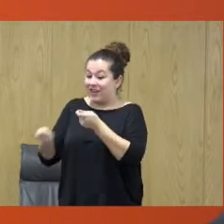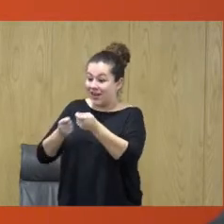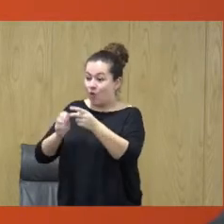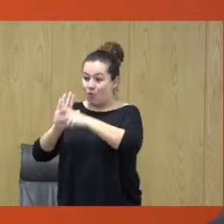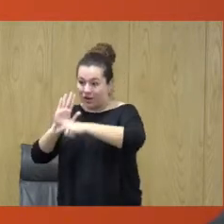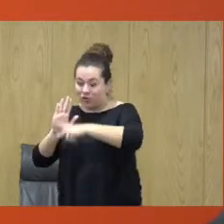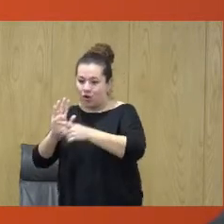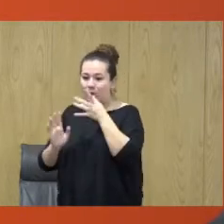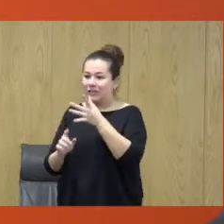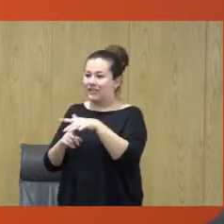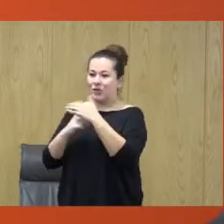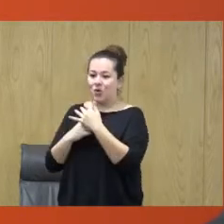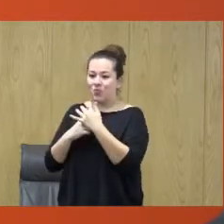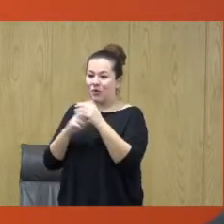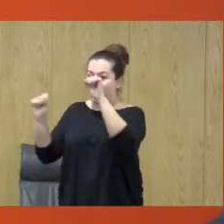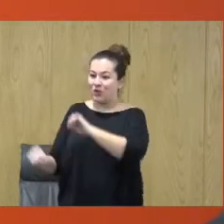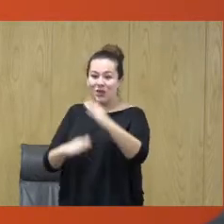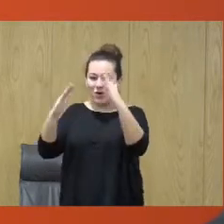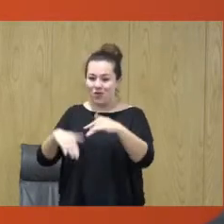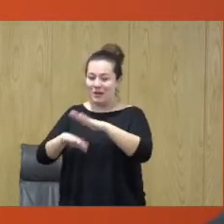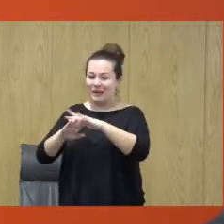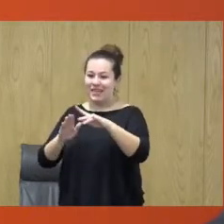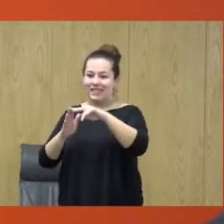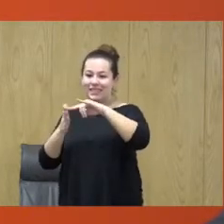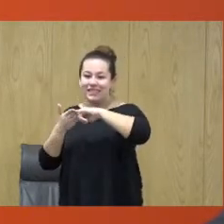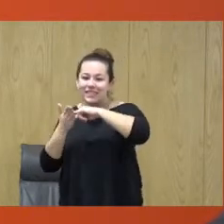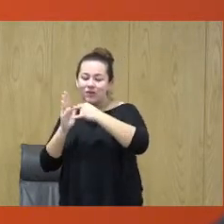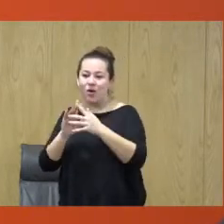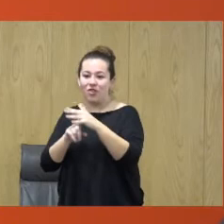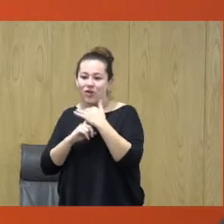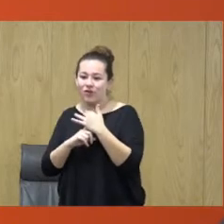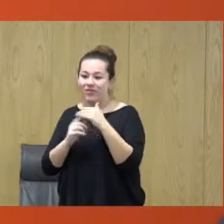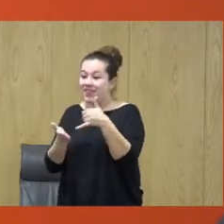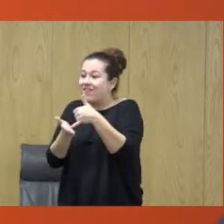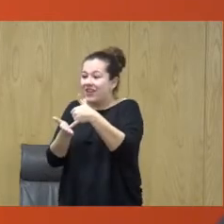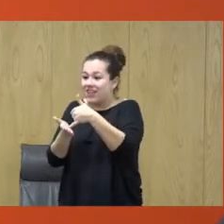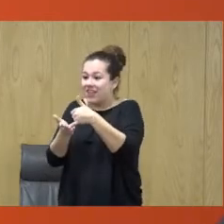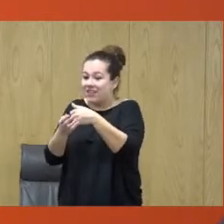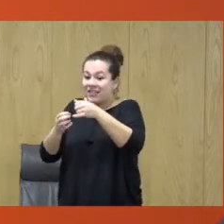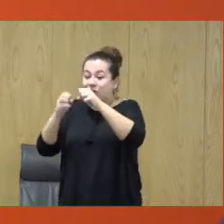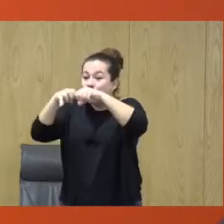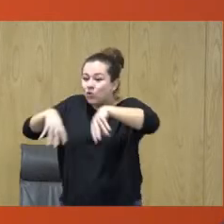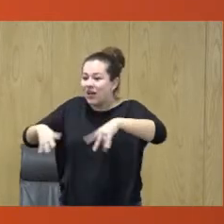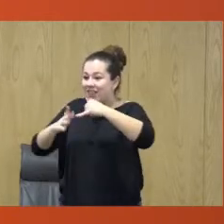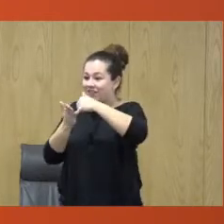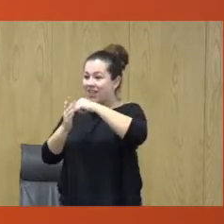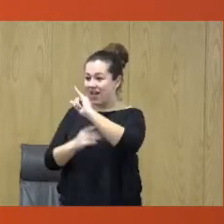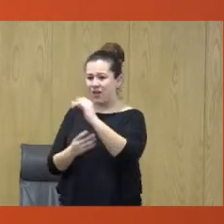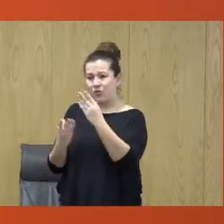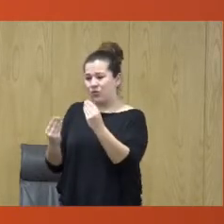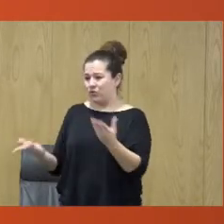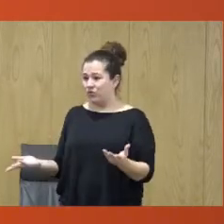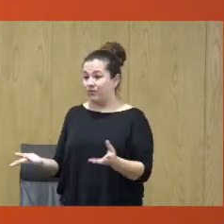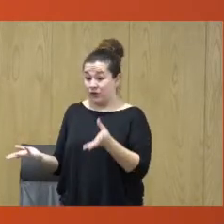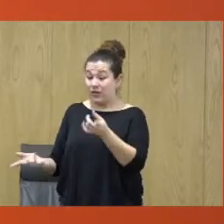de desprotección, en una situación de debilidad estructural mucho mayor. Y hay, y es la aportación que